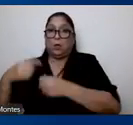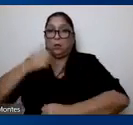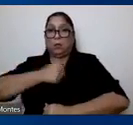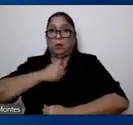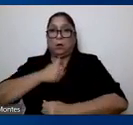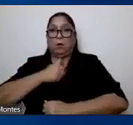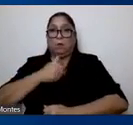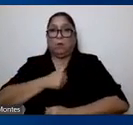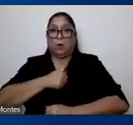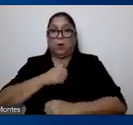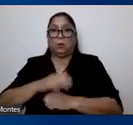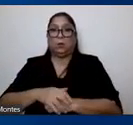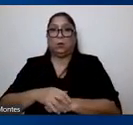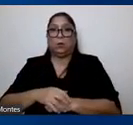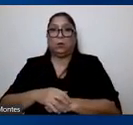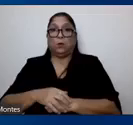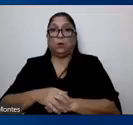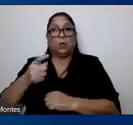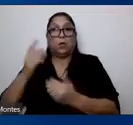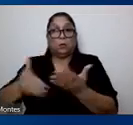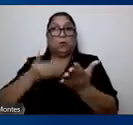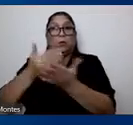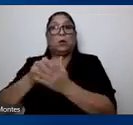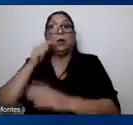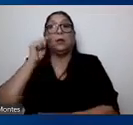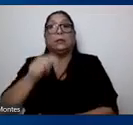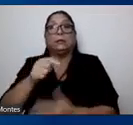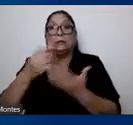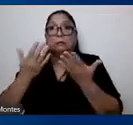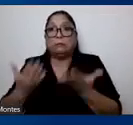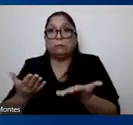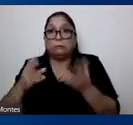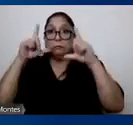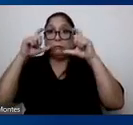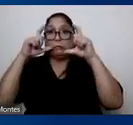Armadas, pues llegan a este punto, ¿no?